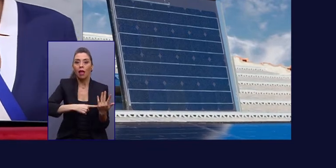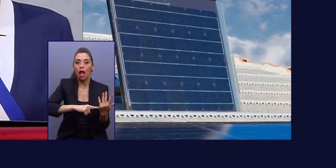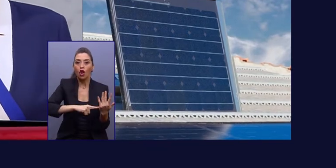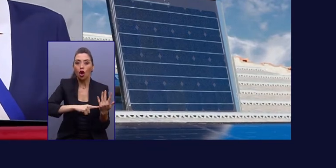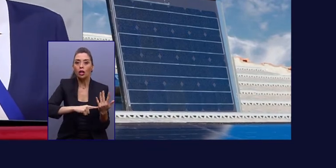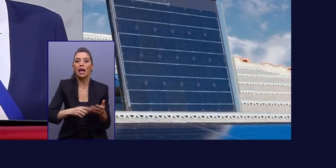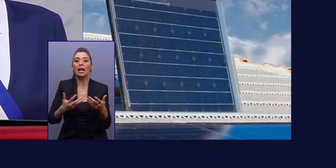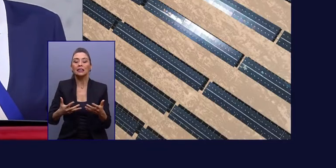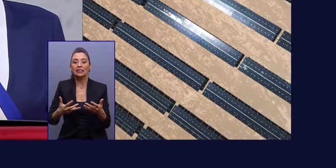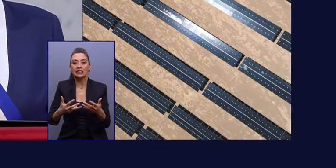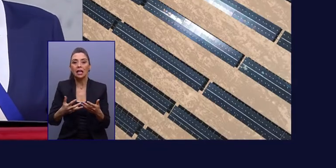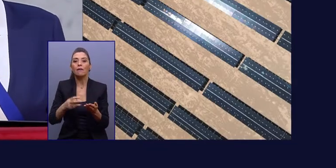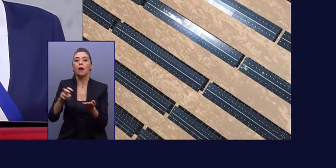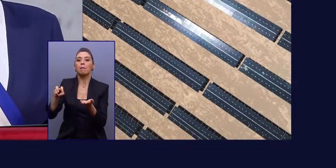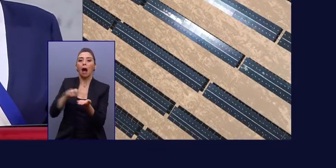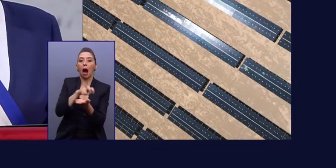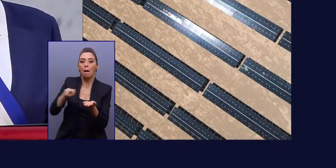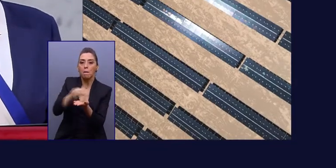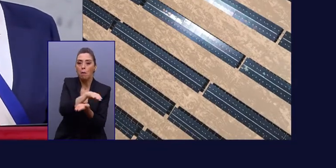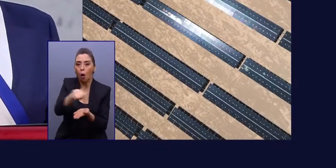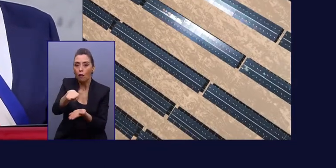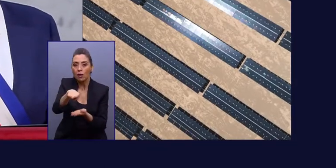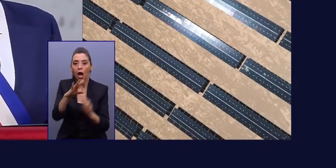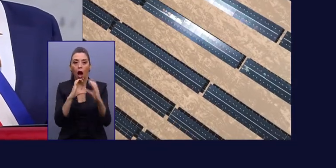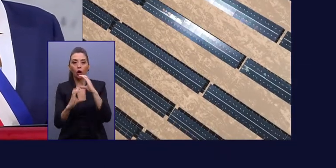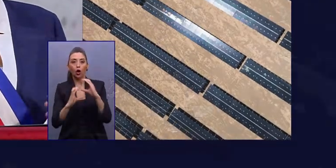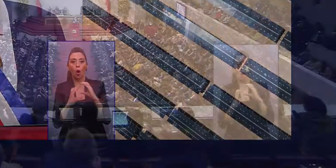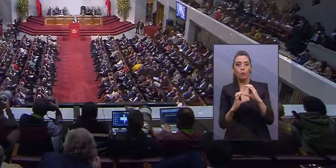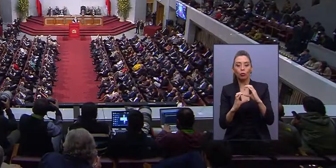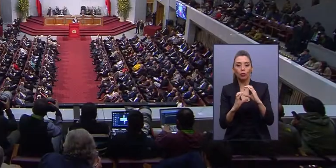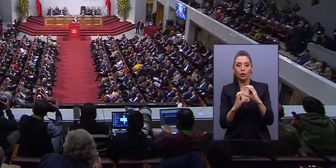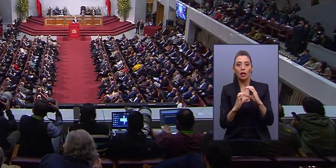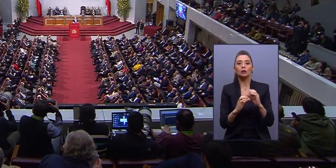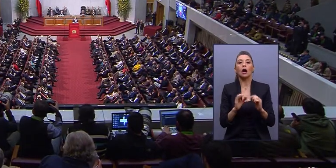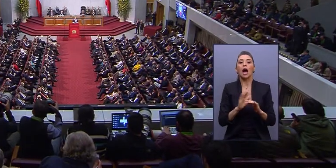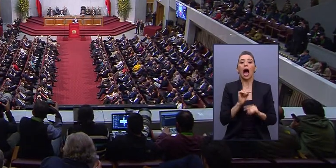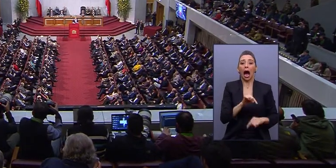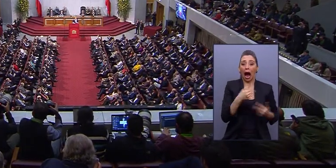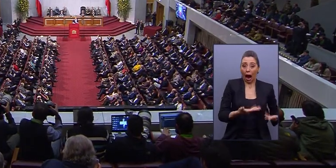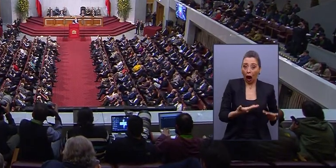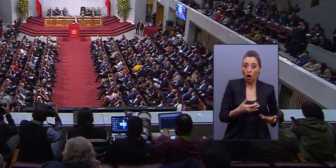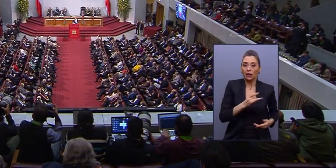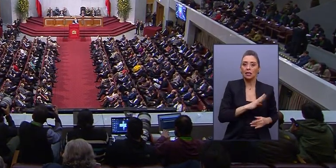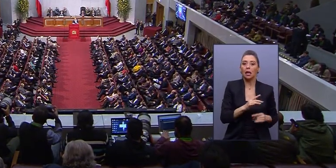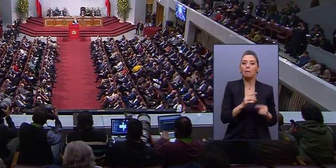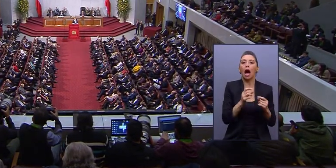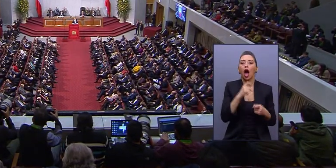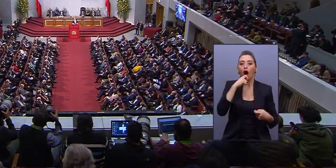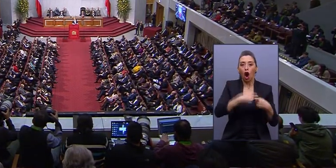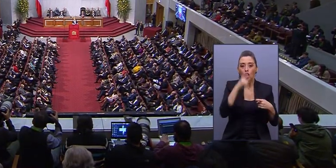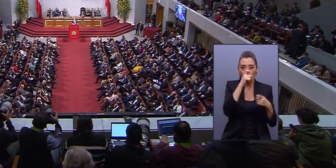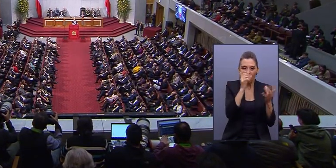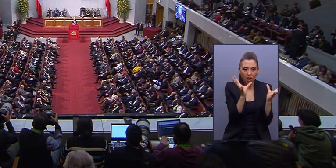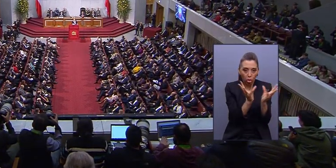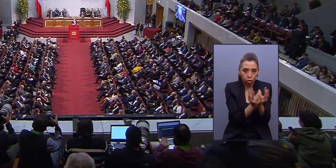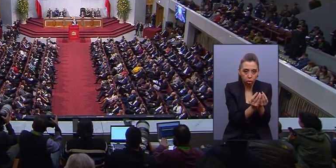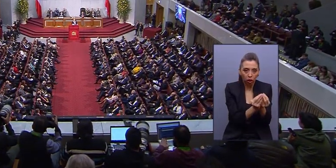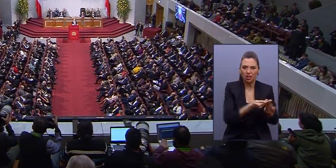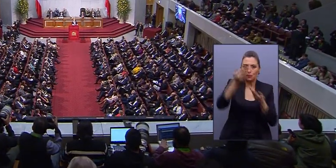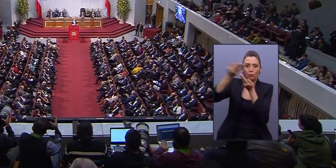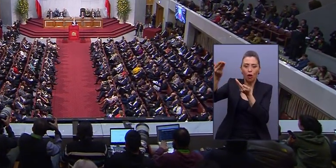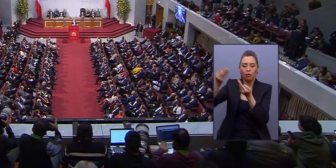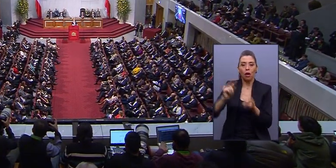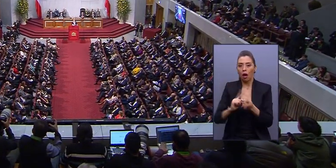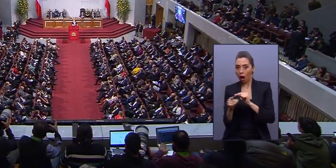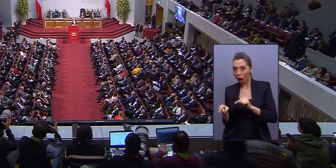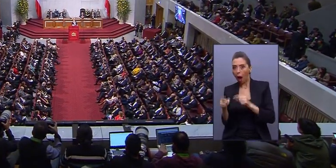la movilidad y la comunicación en lugar de concentrados de cobre solamente. Y podemos hacerlo. Tenemos todo el